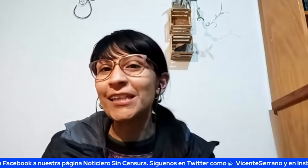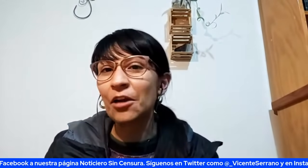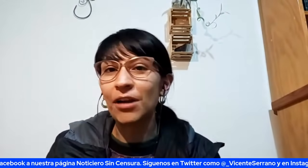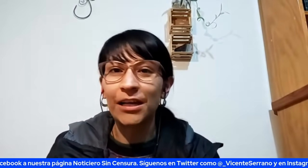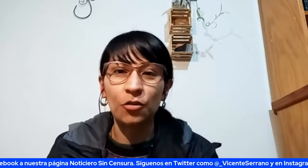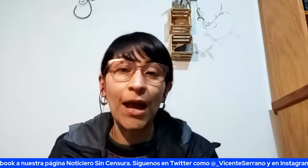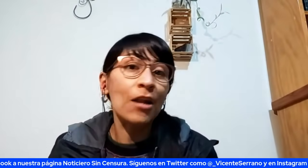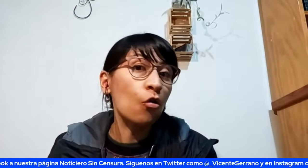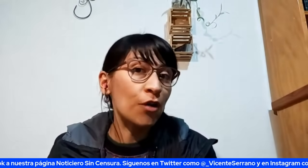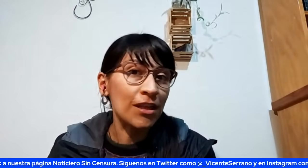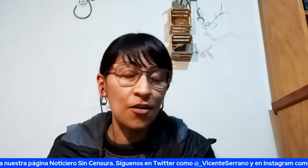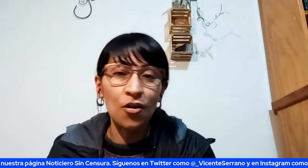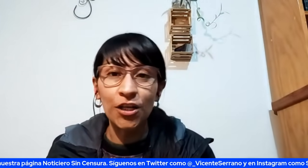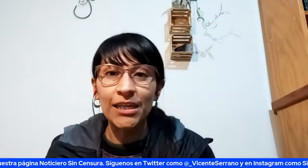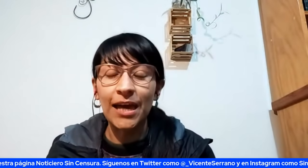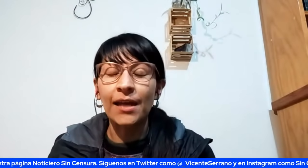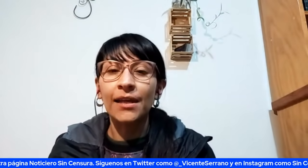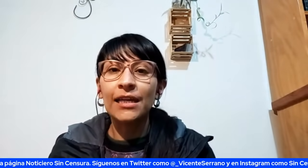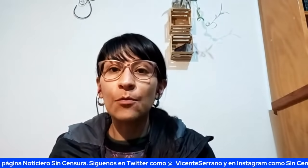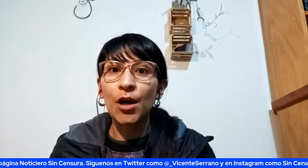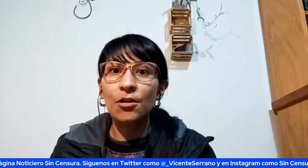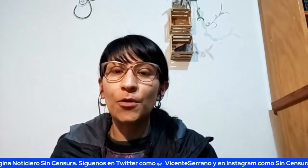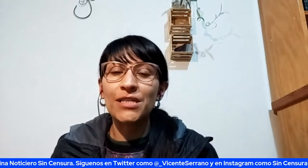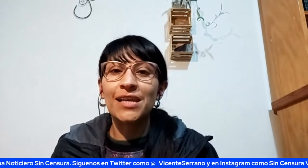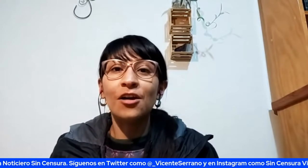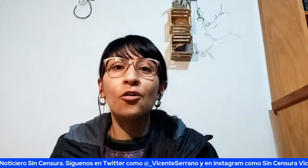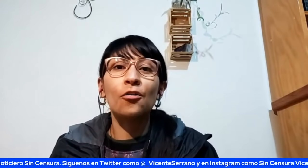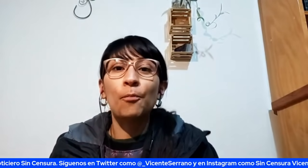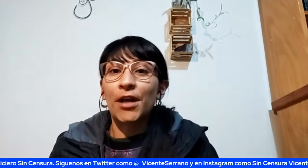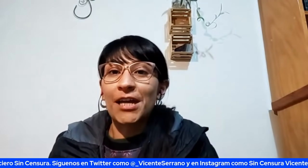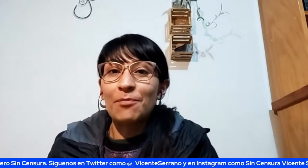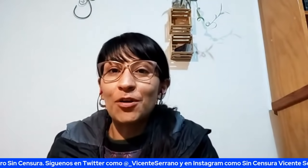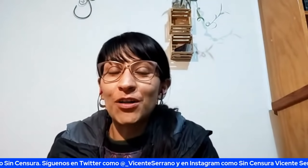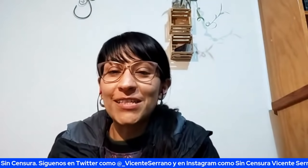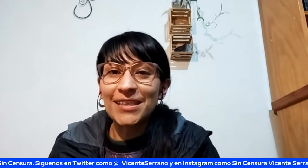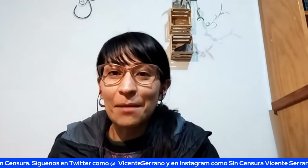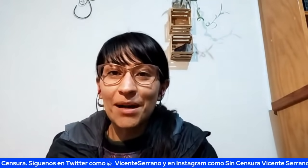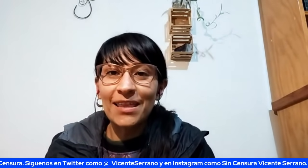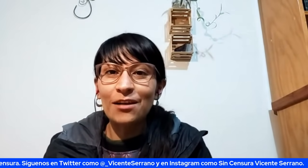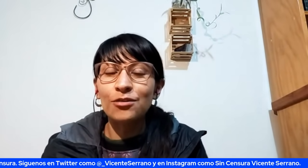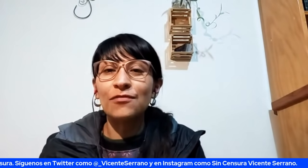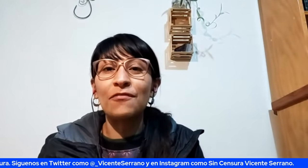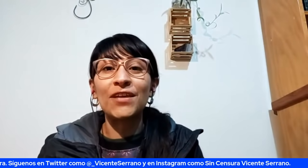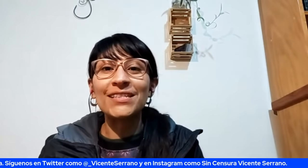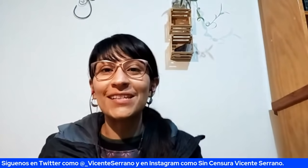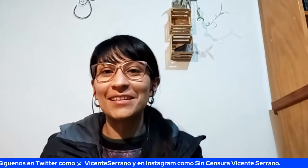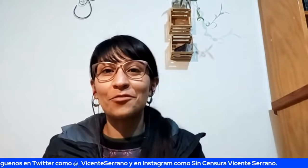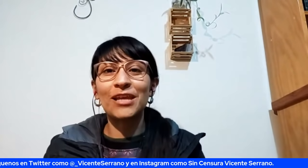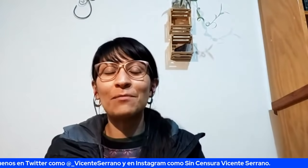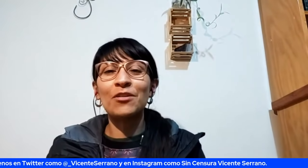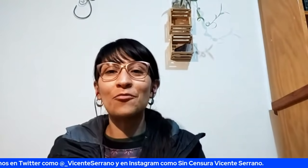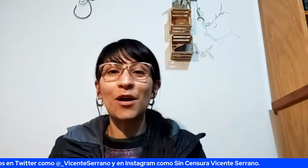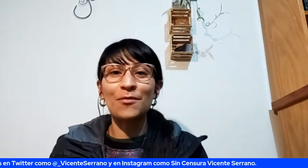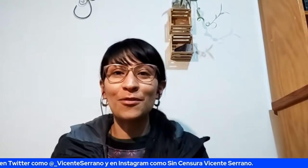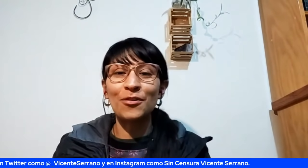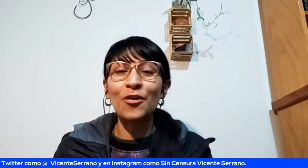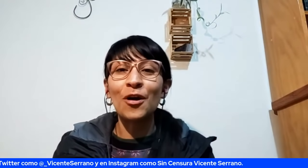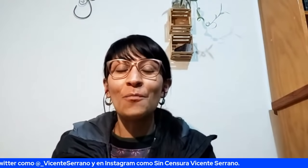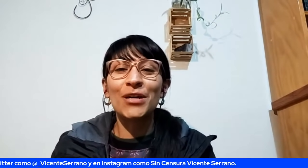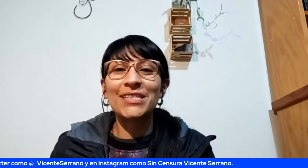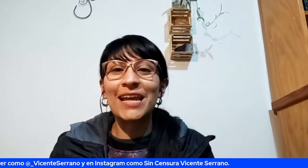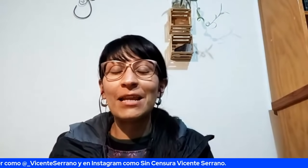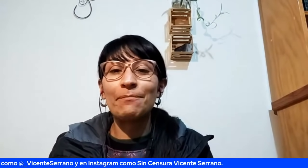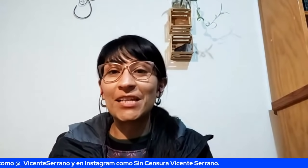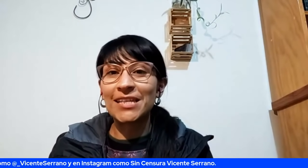preferencia político-electoral o ideológica. Y bueno, pues por ejemplo, con este tema de los fifís, que sí es un término nuevo o